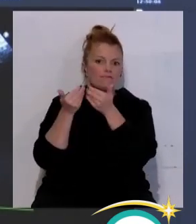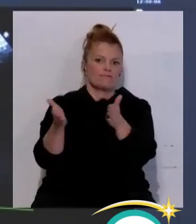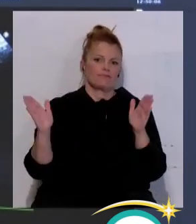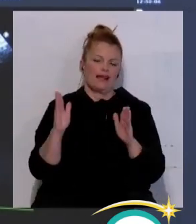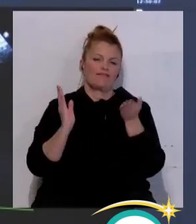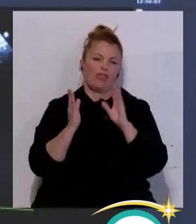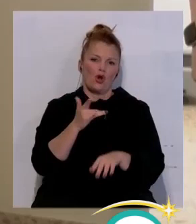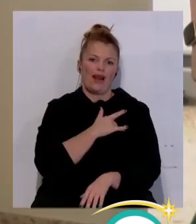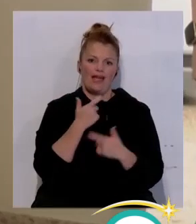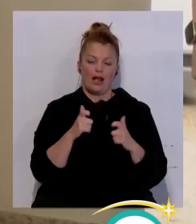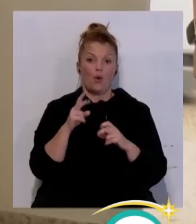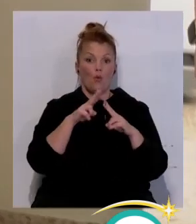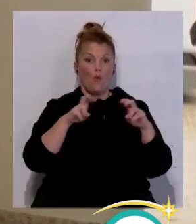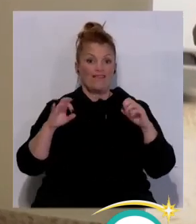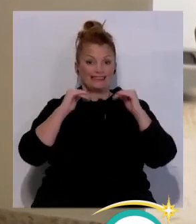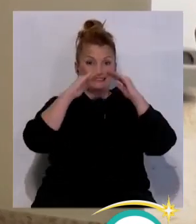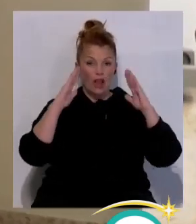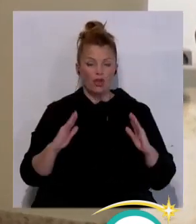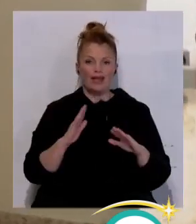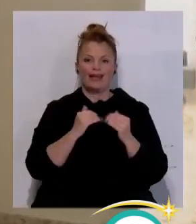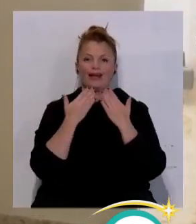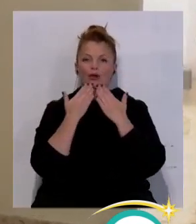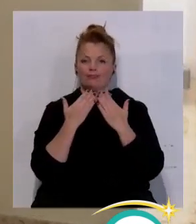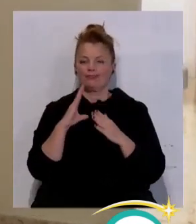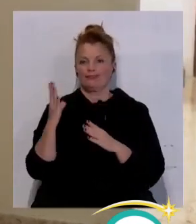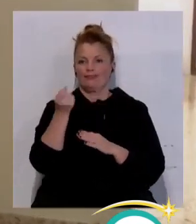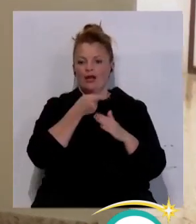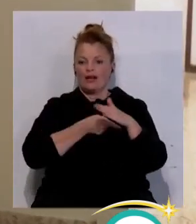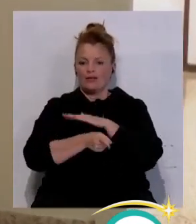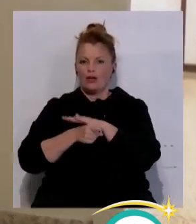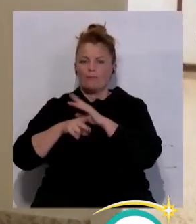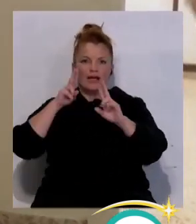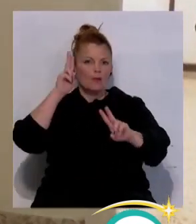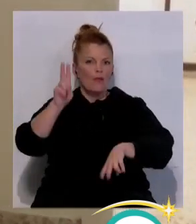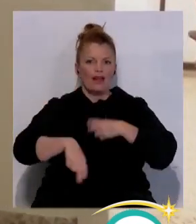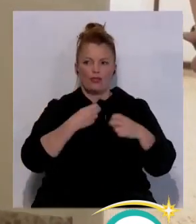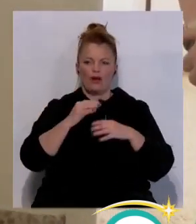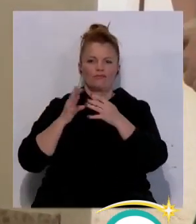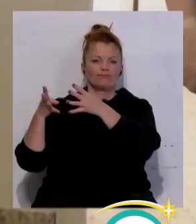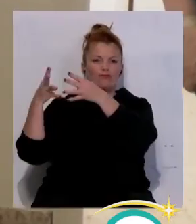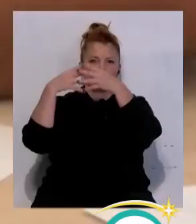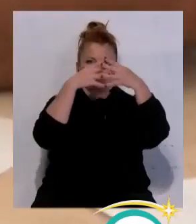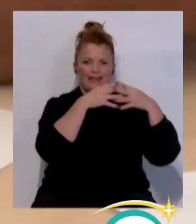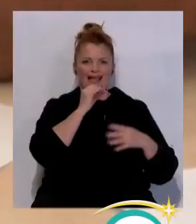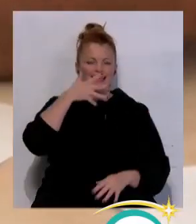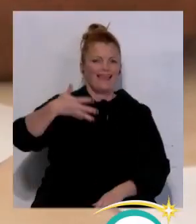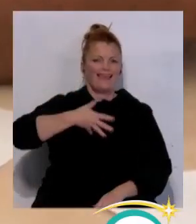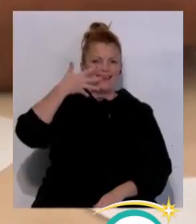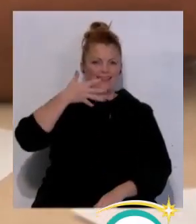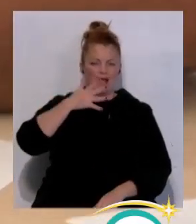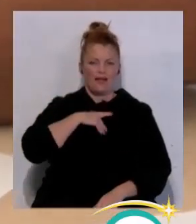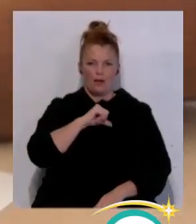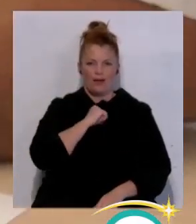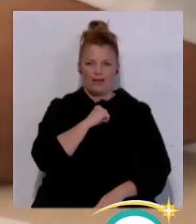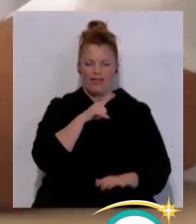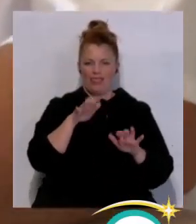cardíaca. Las nuevas instalaciones se han conseguido tras ejecutar una remodelación de infraestructuras en la quinta planta de este centro